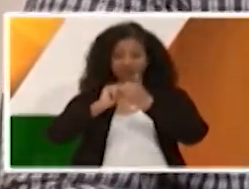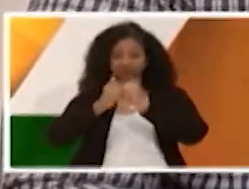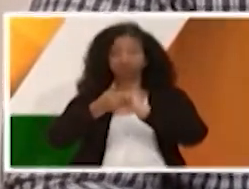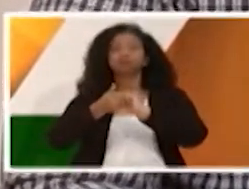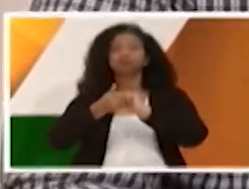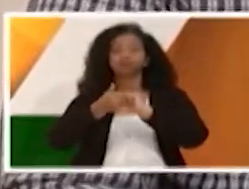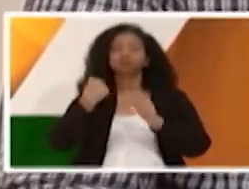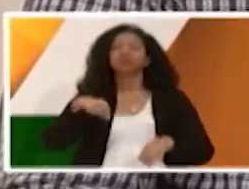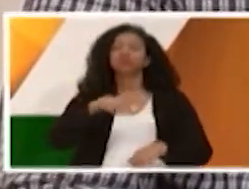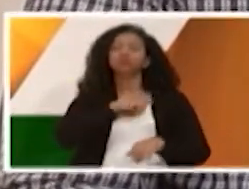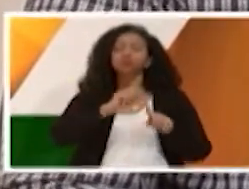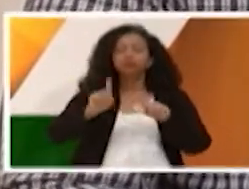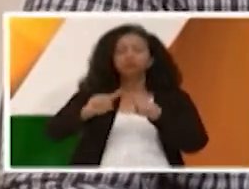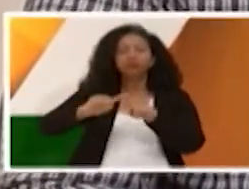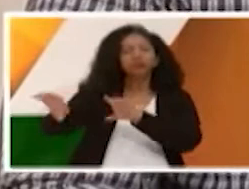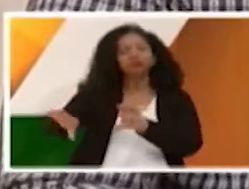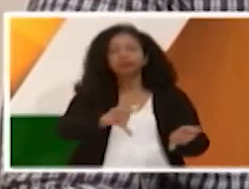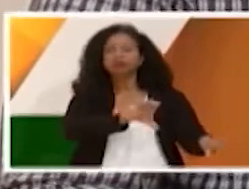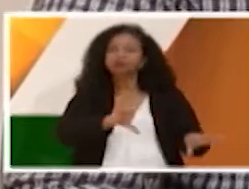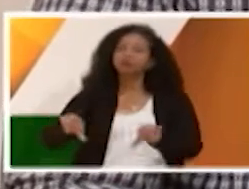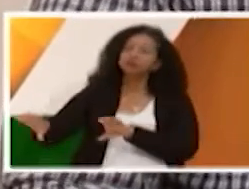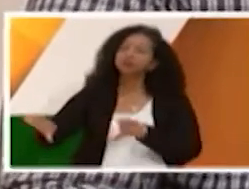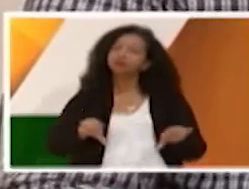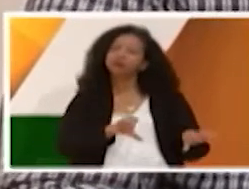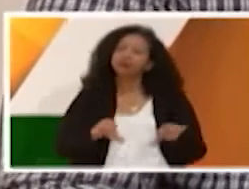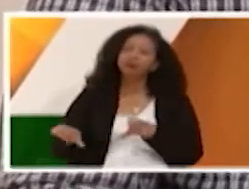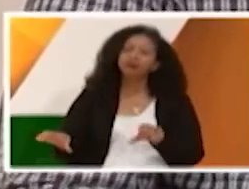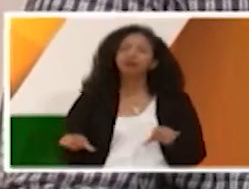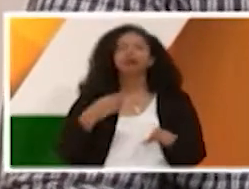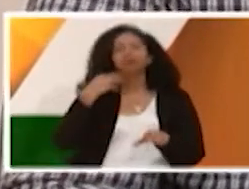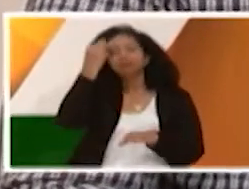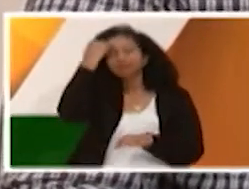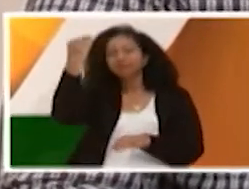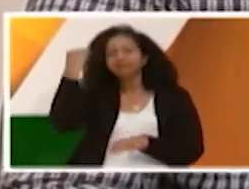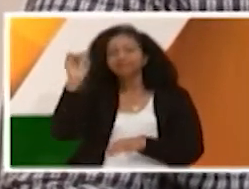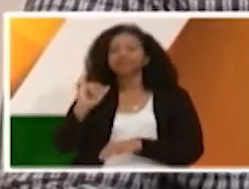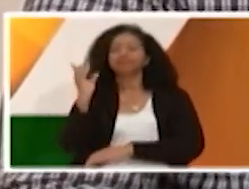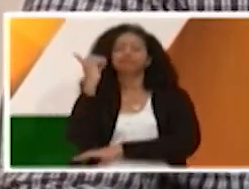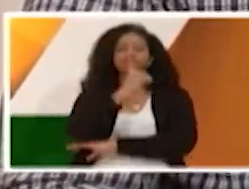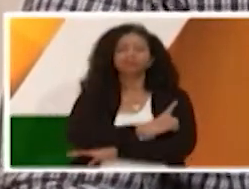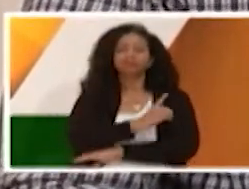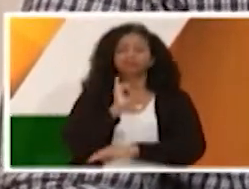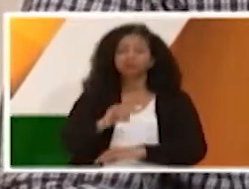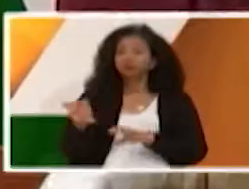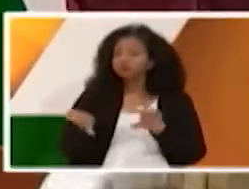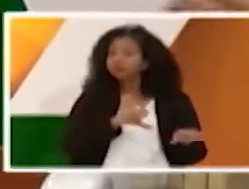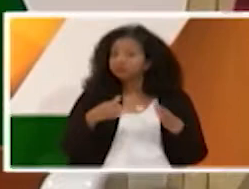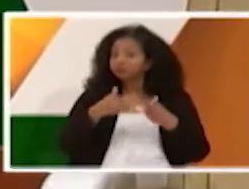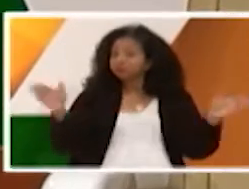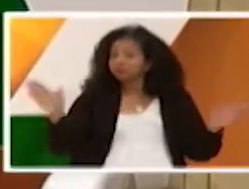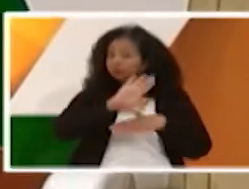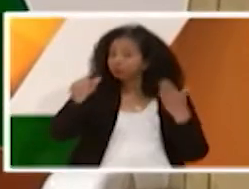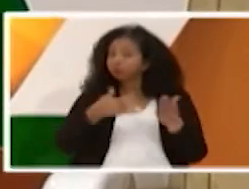donde estaríamos haciendo diferentes actividades, donde se va a celebrar conmemoración a ese día. Abiertas las actividades, podemos ir todos